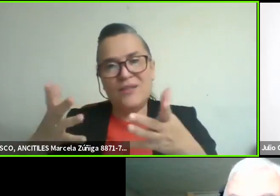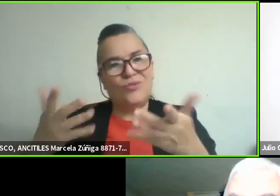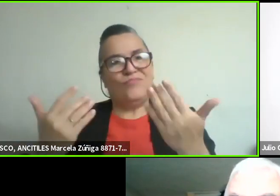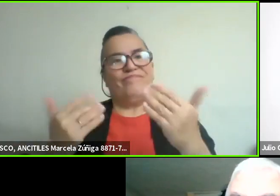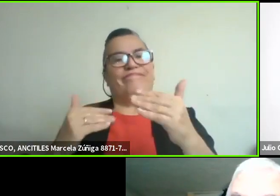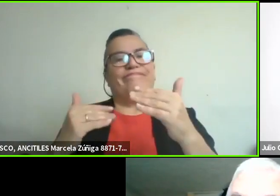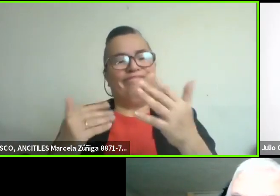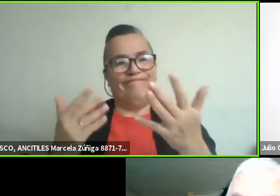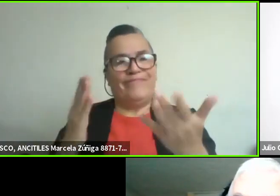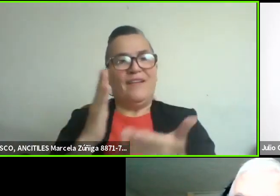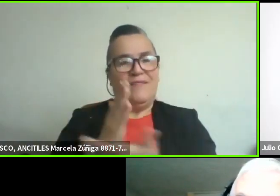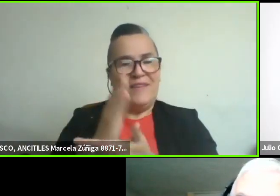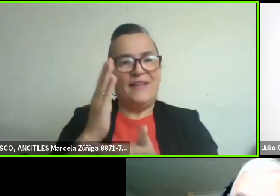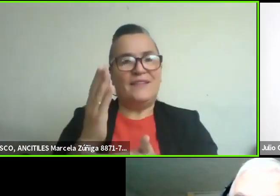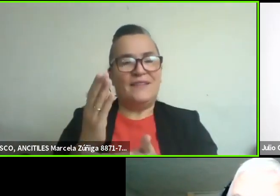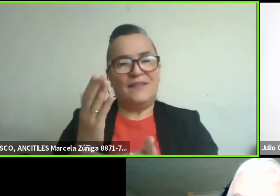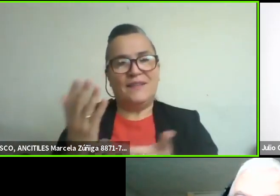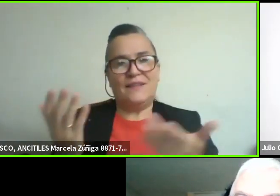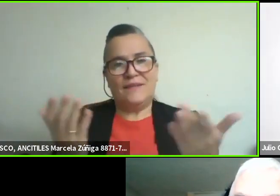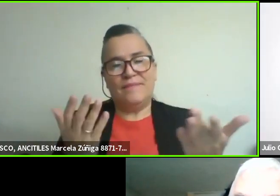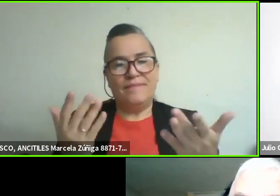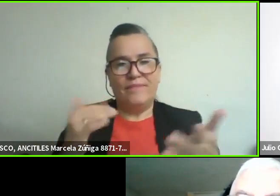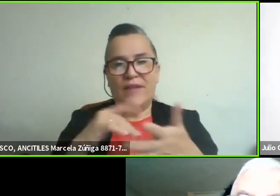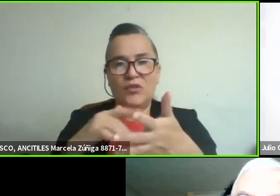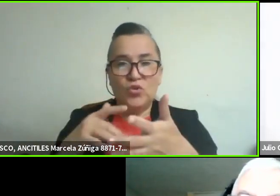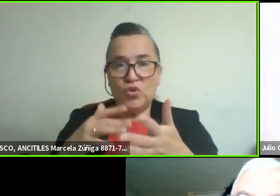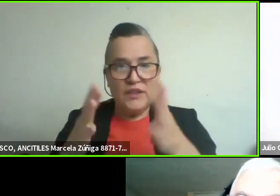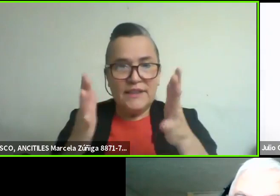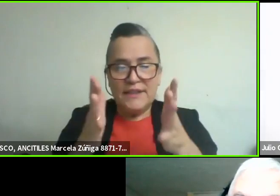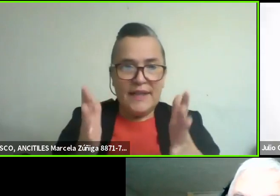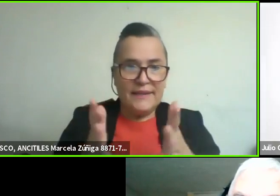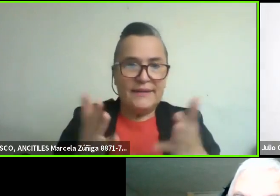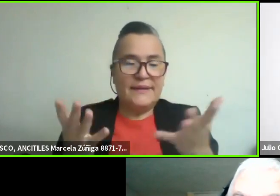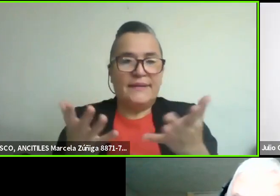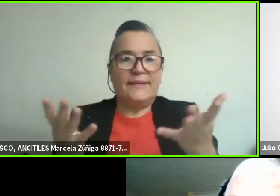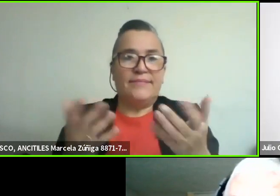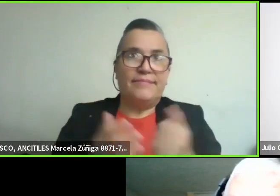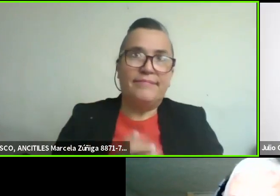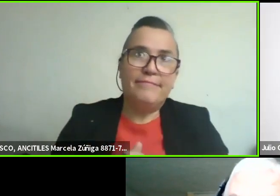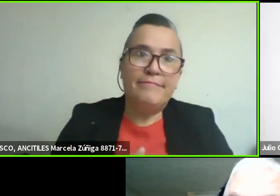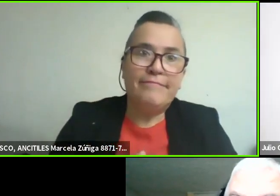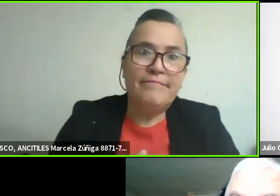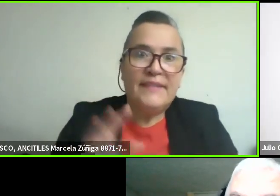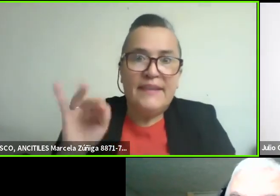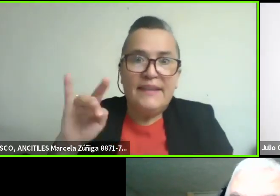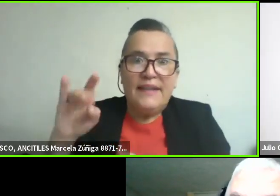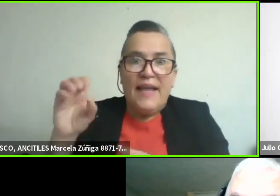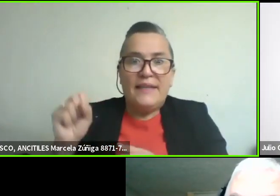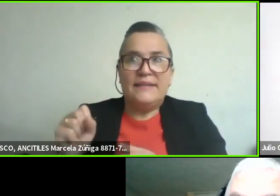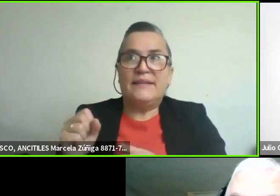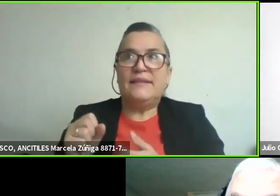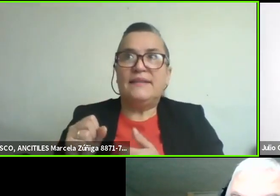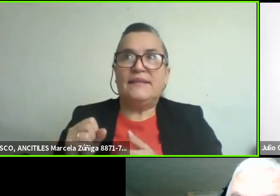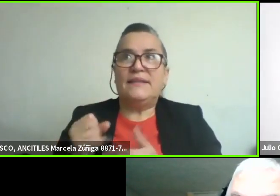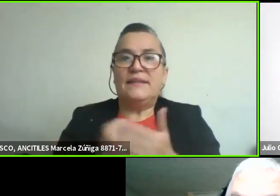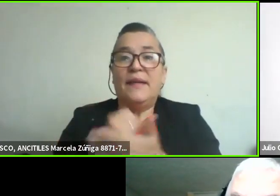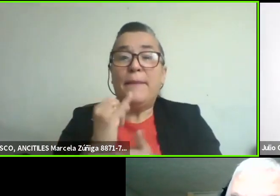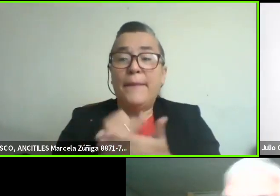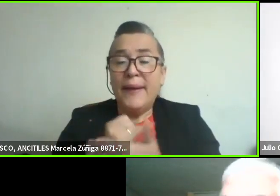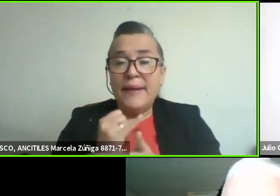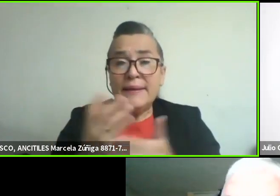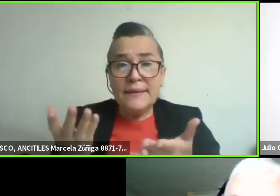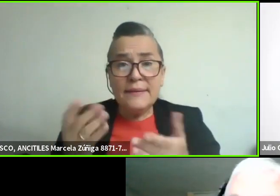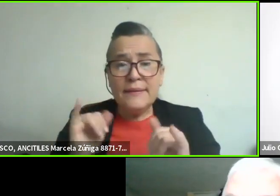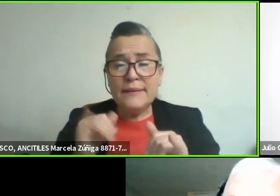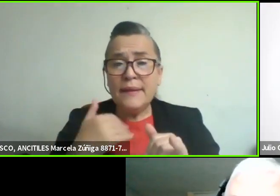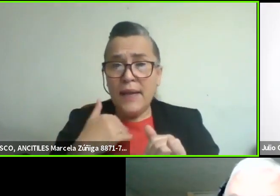su efecto los estudiantes y las estudiantes que tienen en sus manos tesis de investigación pues